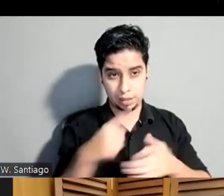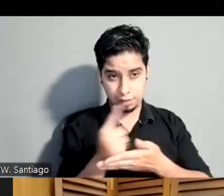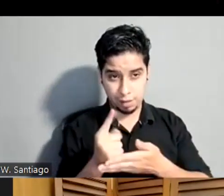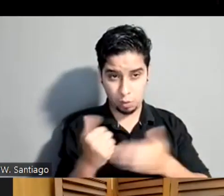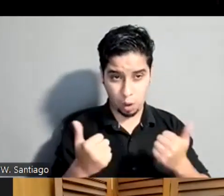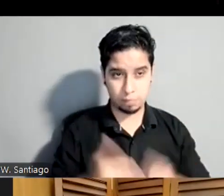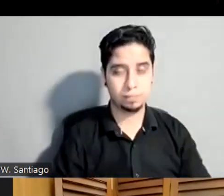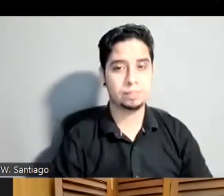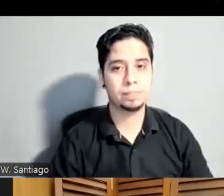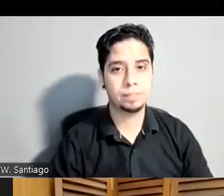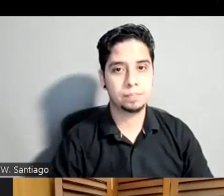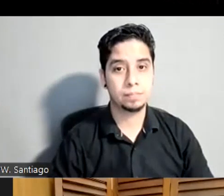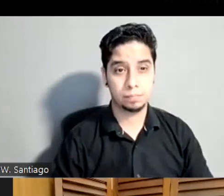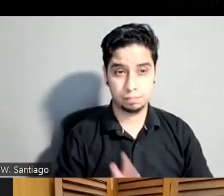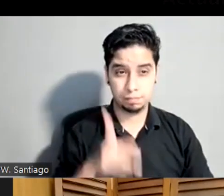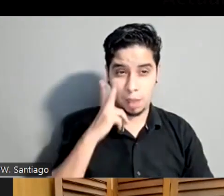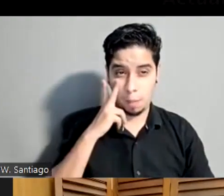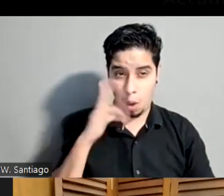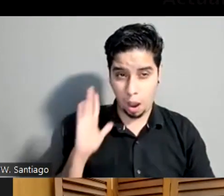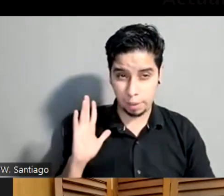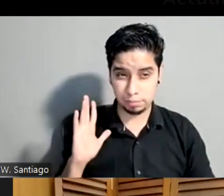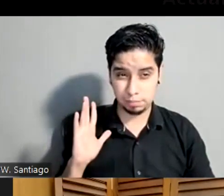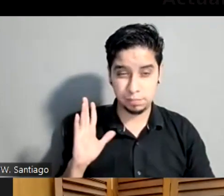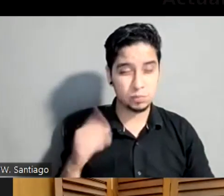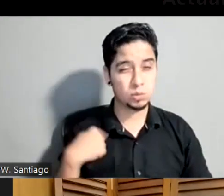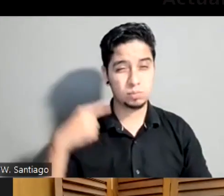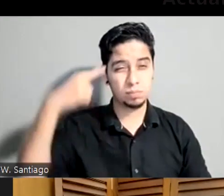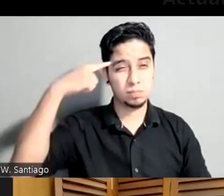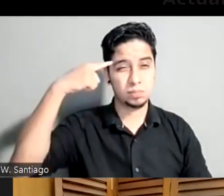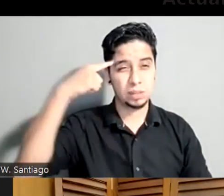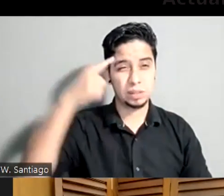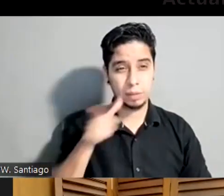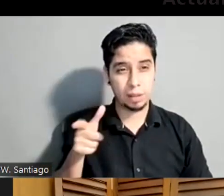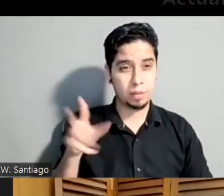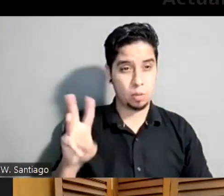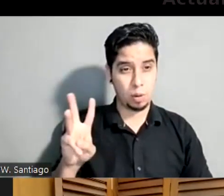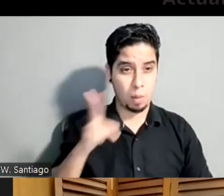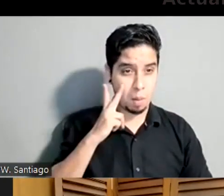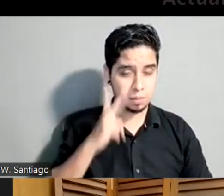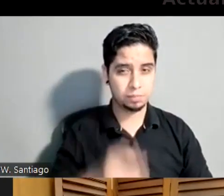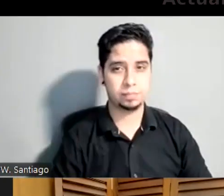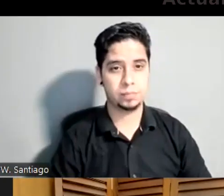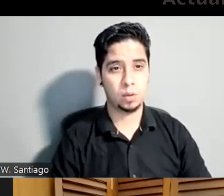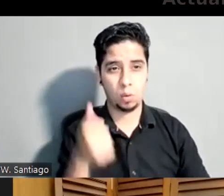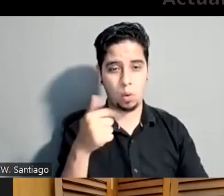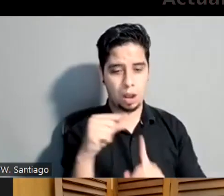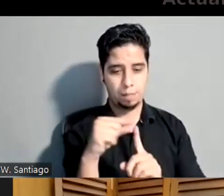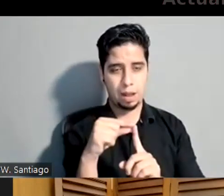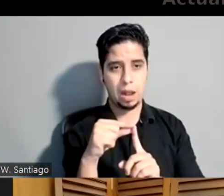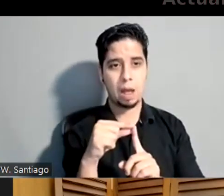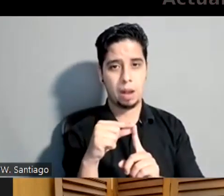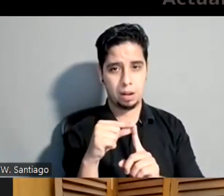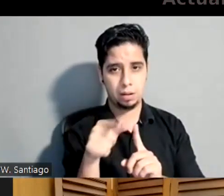Vamos a ver, yo creo que esta la va a saber W. ¿cuál palabra define